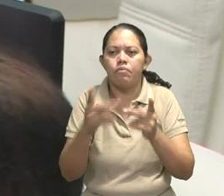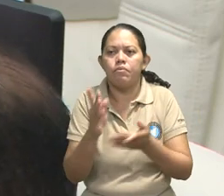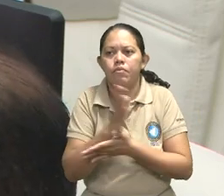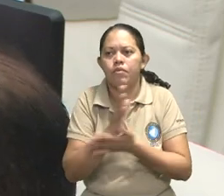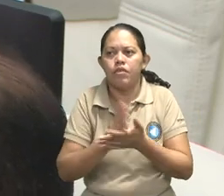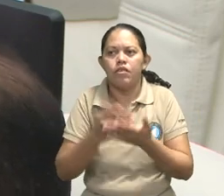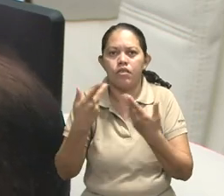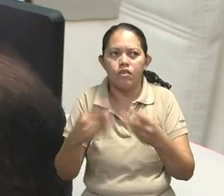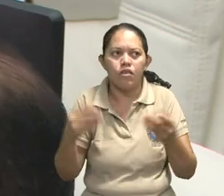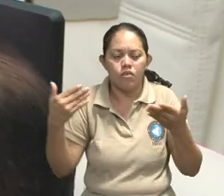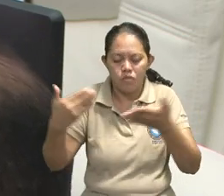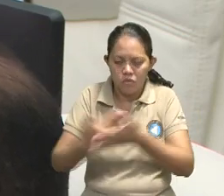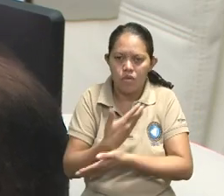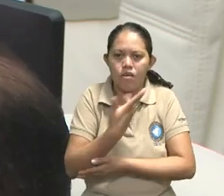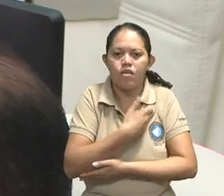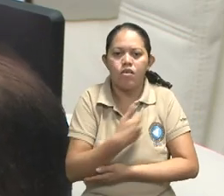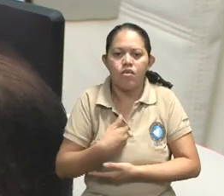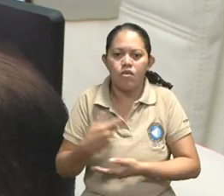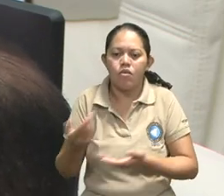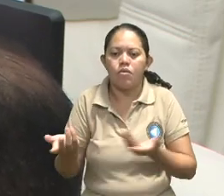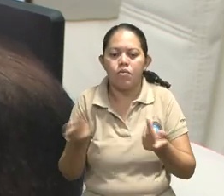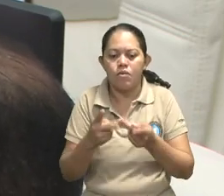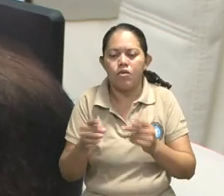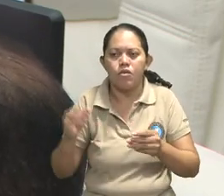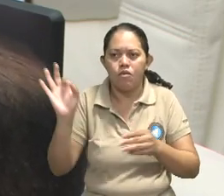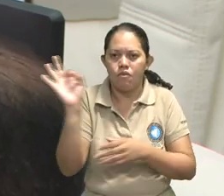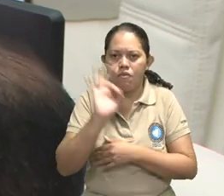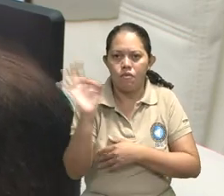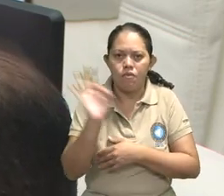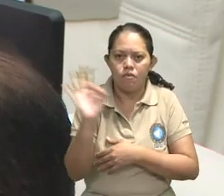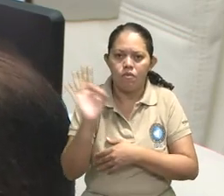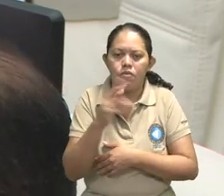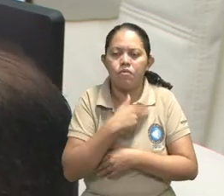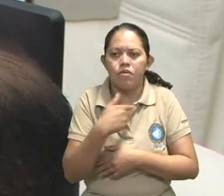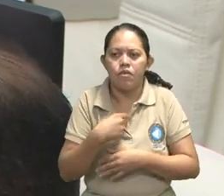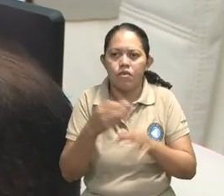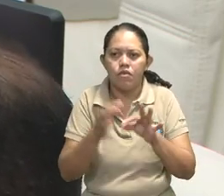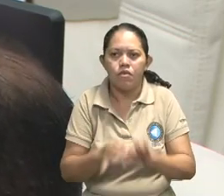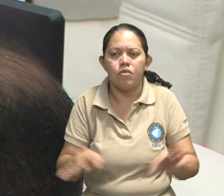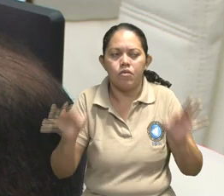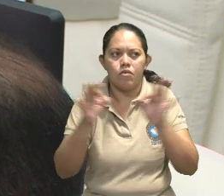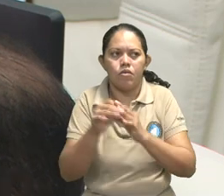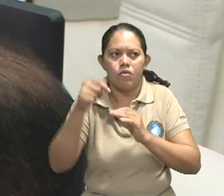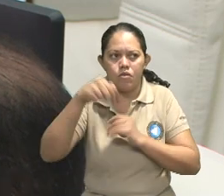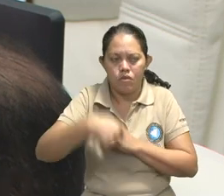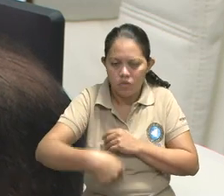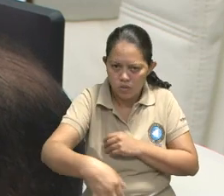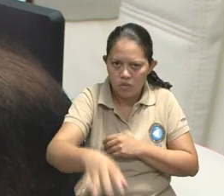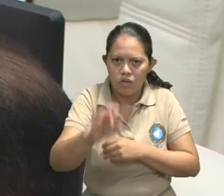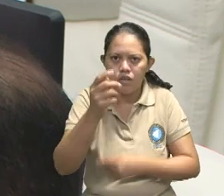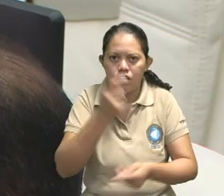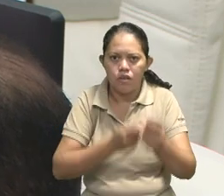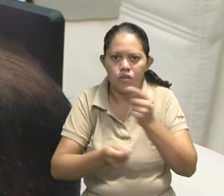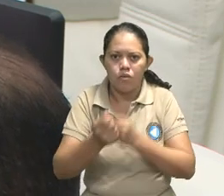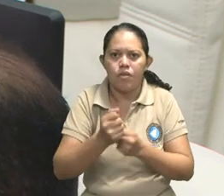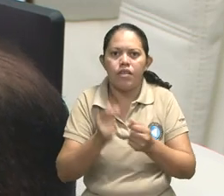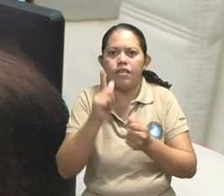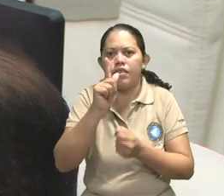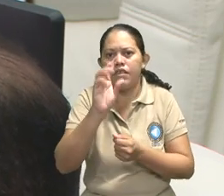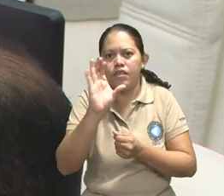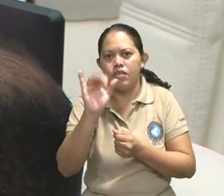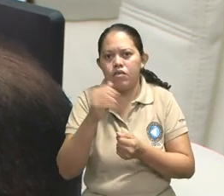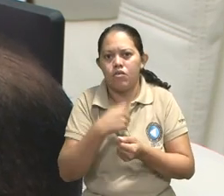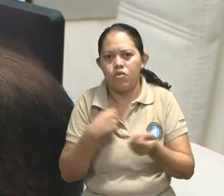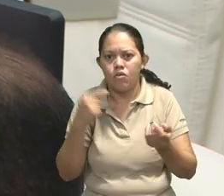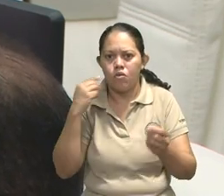flexible, ágil, moderna y congruente con sus nuevas funciones y atribuciones, especialmente en el actual contexto de la economía digital.